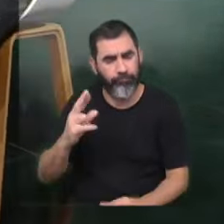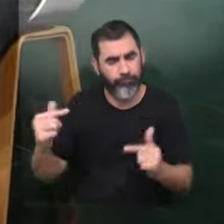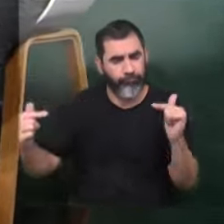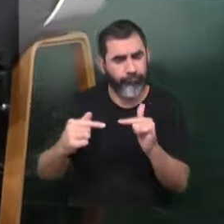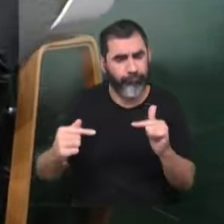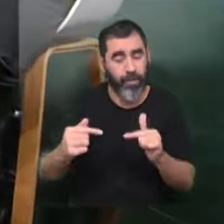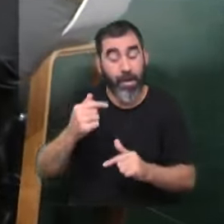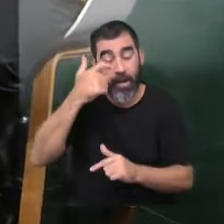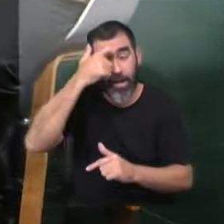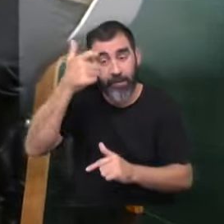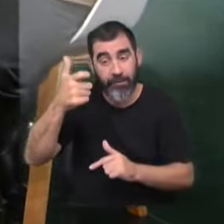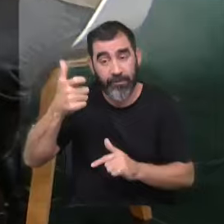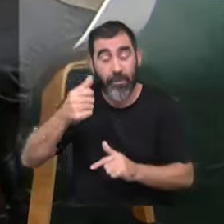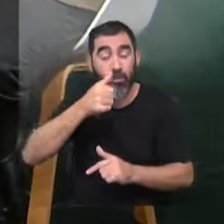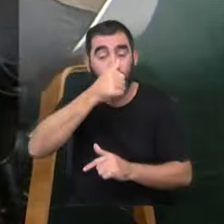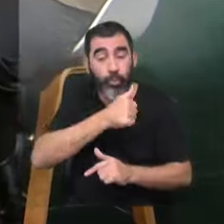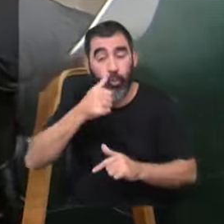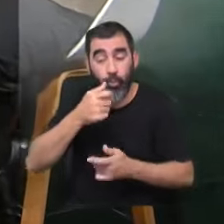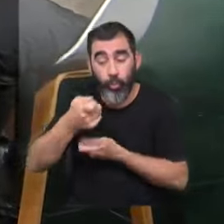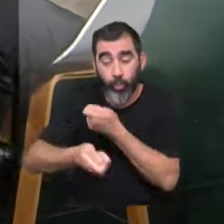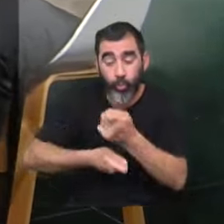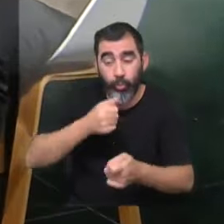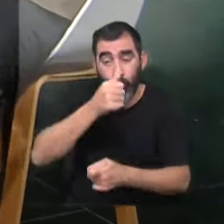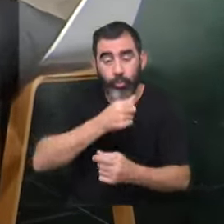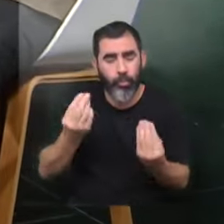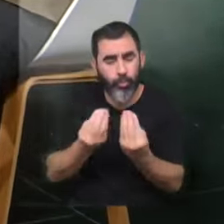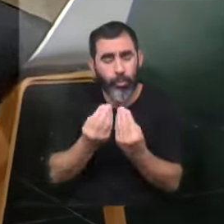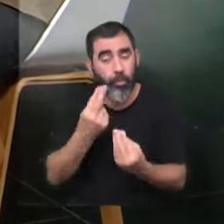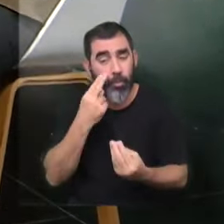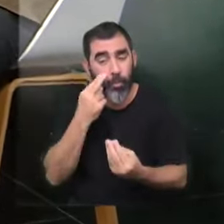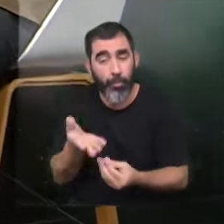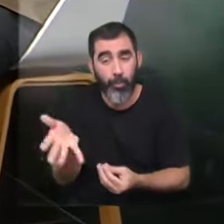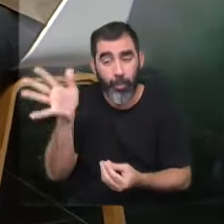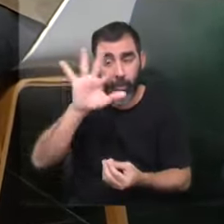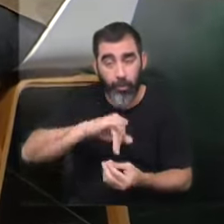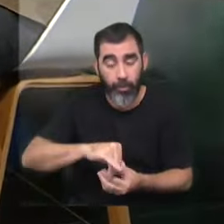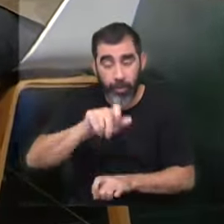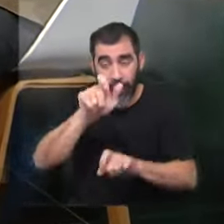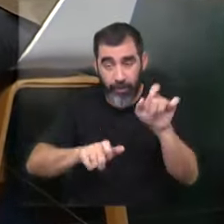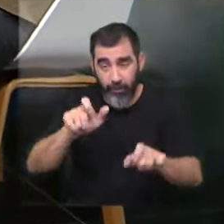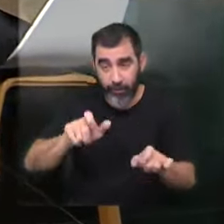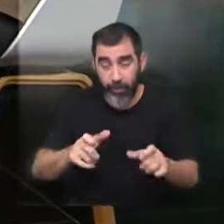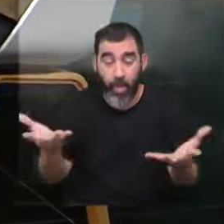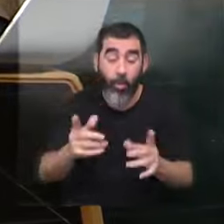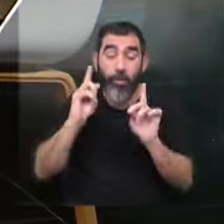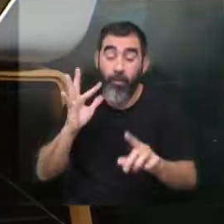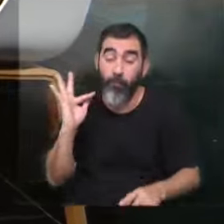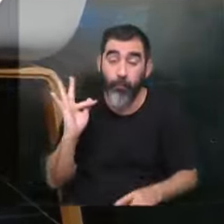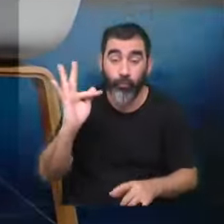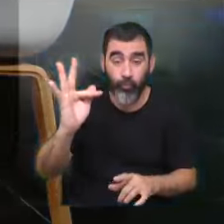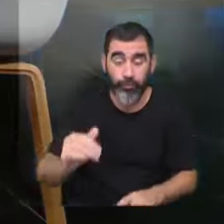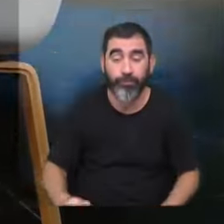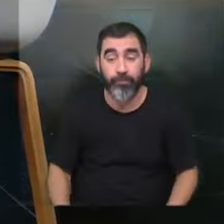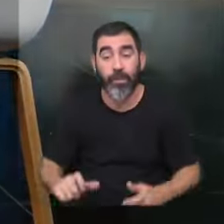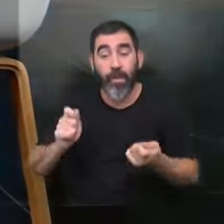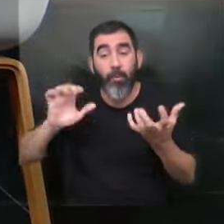la ciencia resuelve o contribuye a la resolución de muchos de los problemas cotidianos, inmediatos y de largo plazo. Y con el